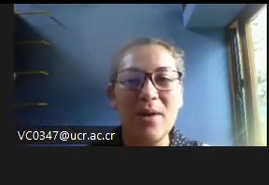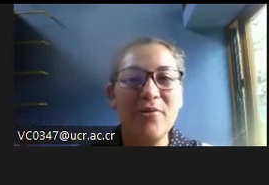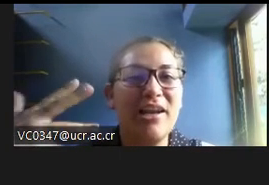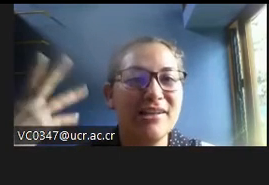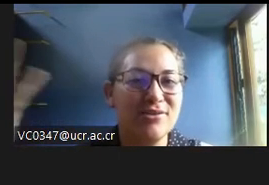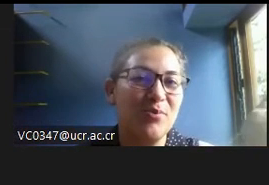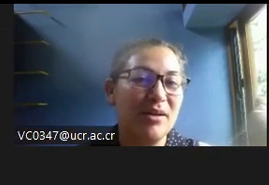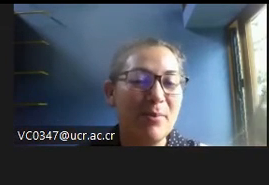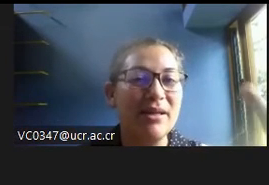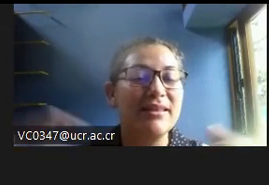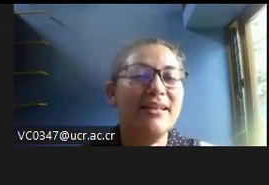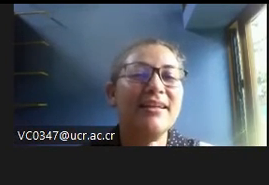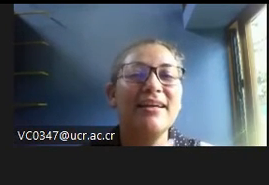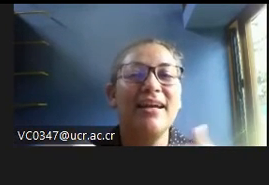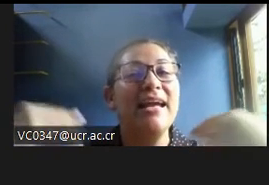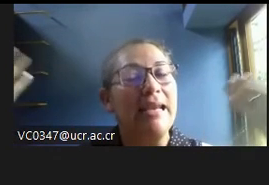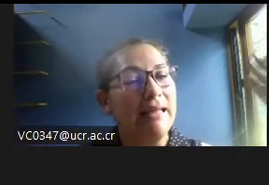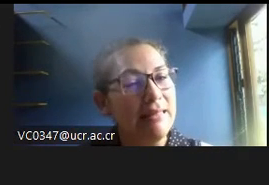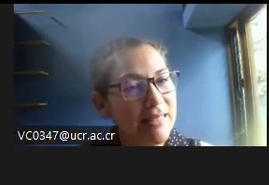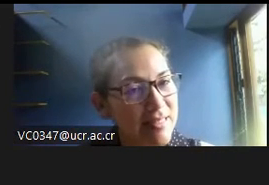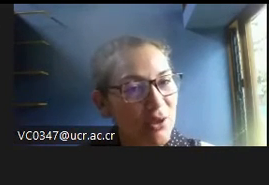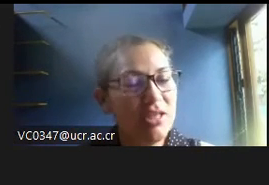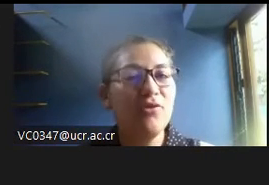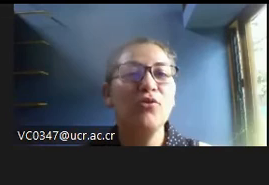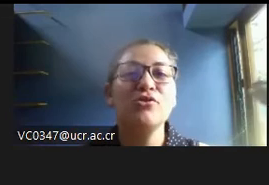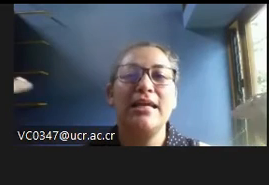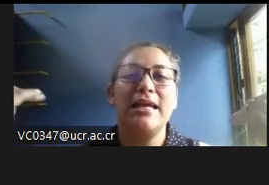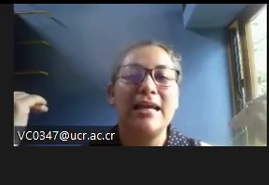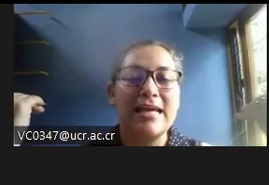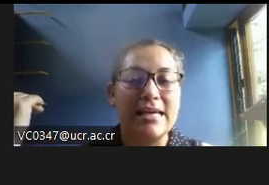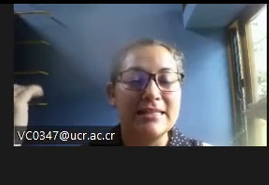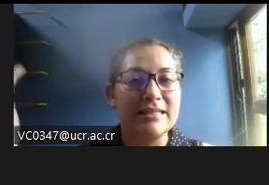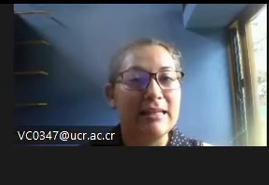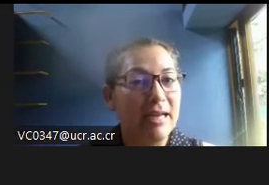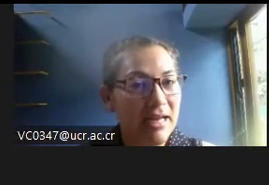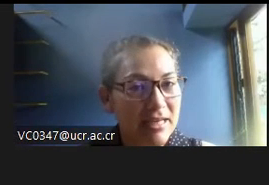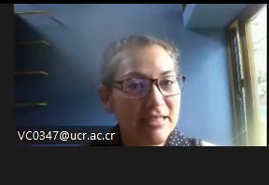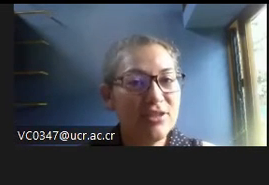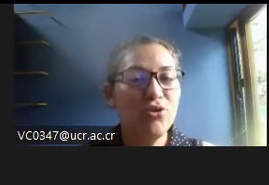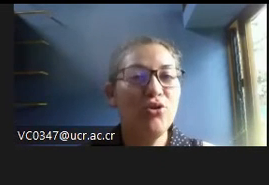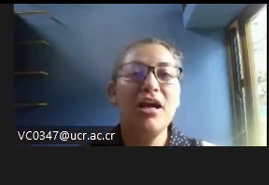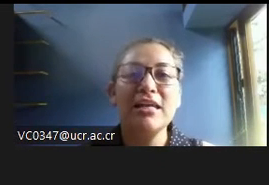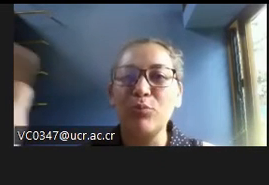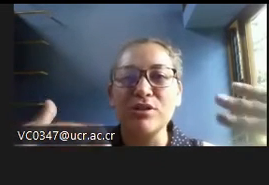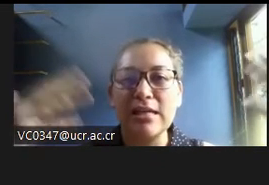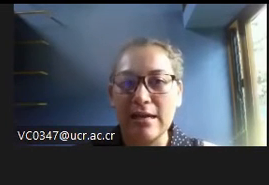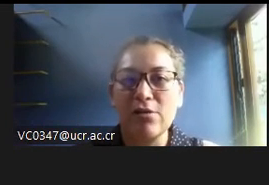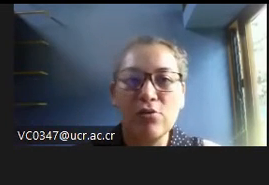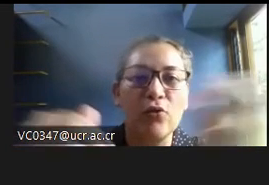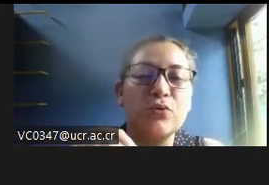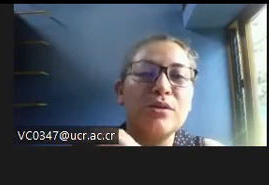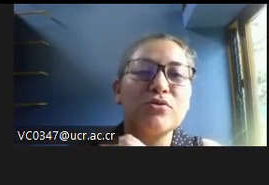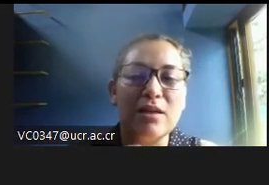un llamado a la acción, ¿verdad? Pretende que las niñas y los niños se crean esta historia y pues